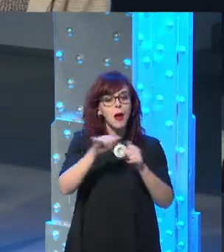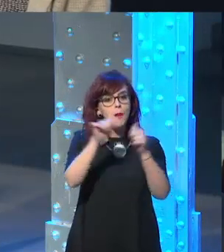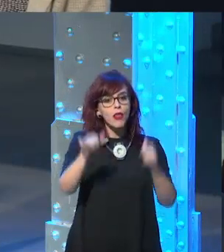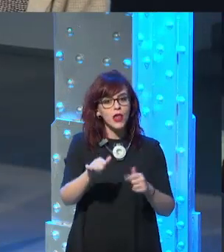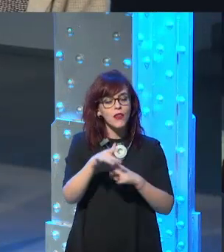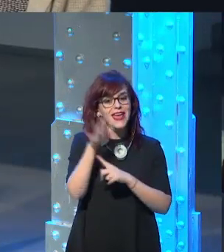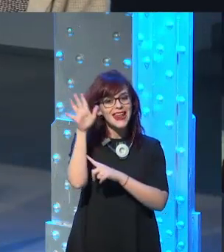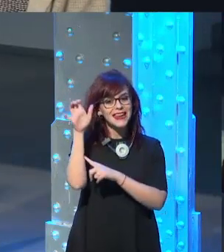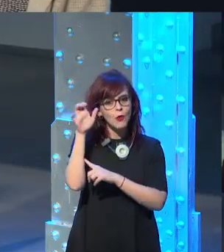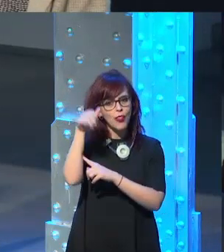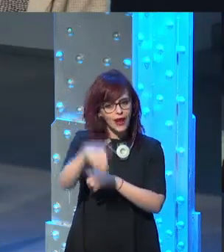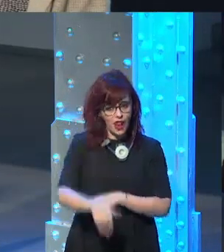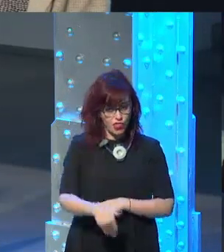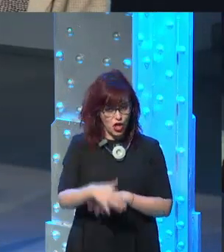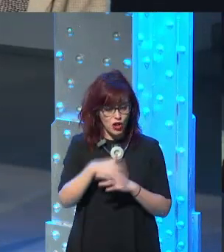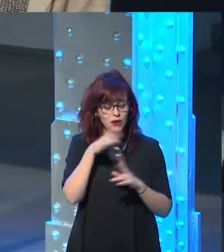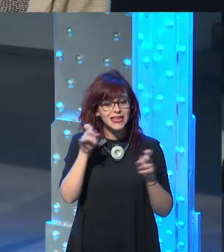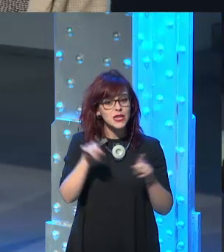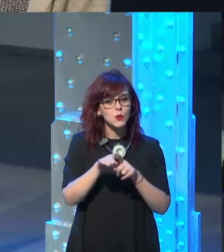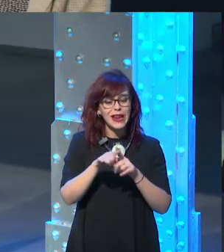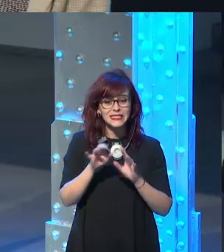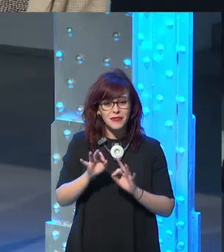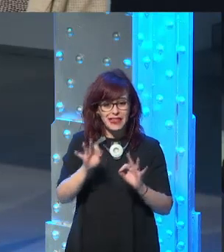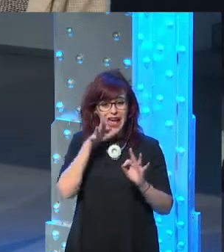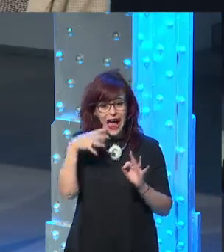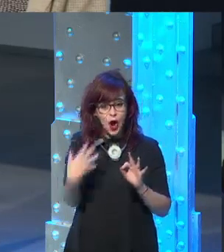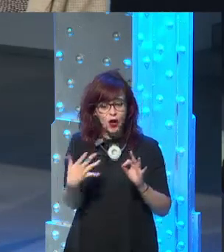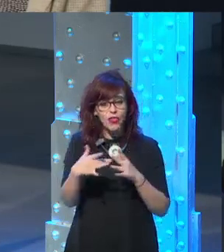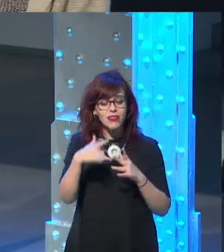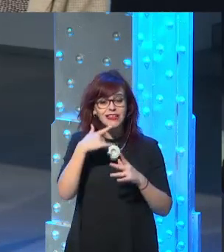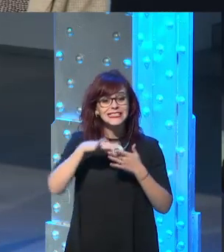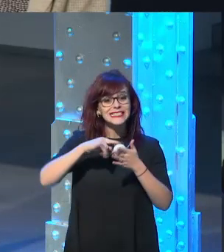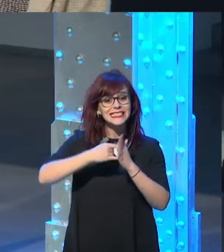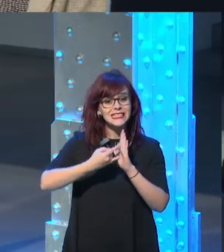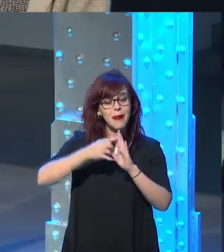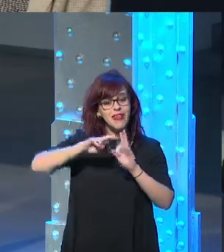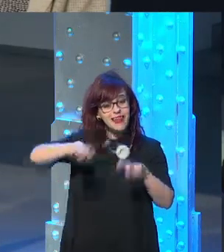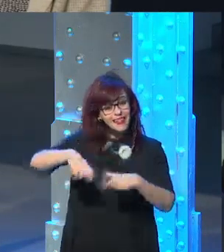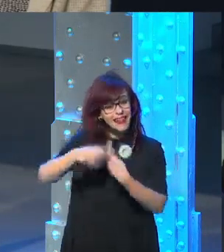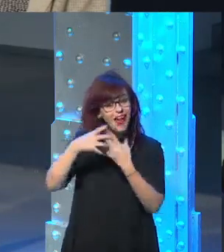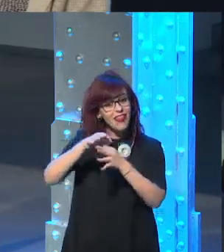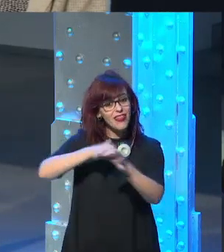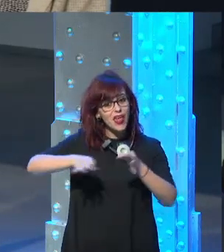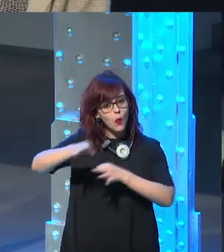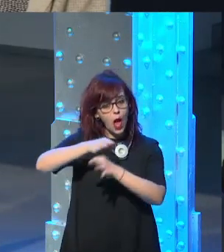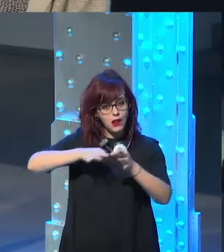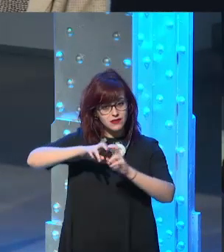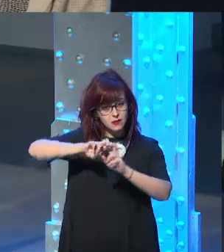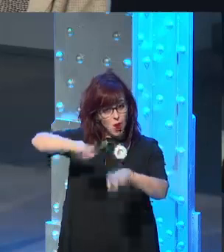de neurodegeneración, pero ahora más específicamente trabajo en cómo los sistemas de reciclaje celulares pueden